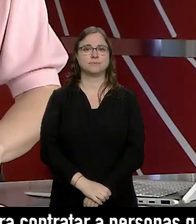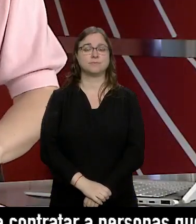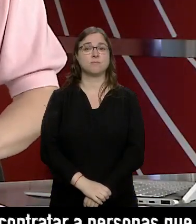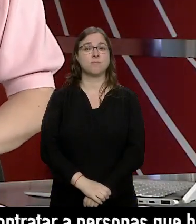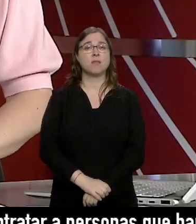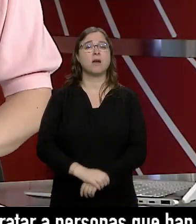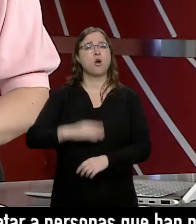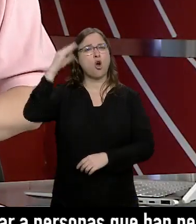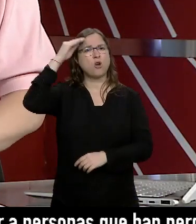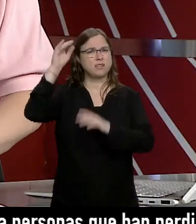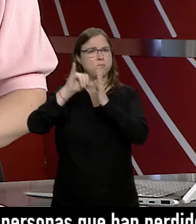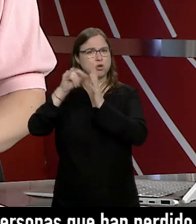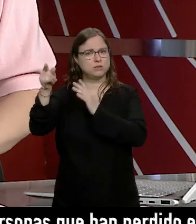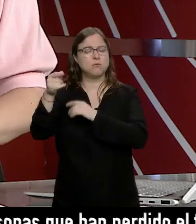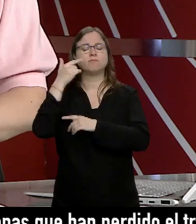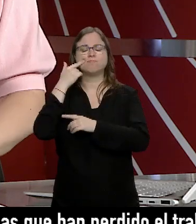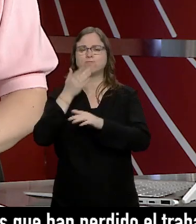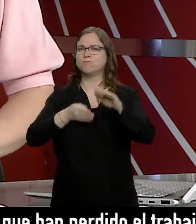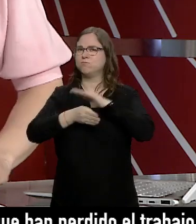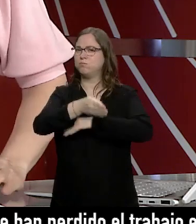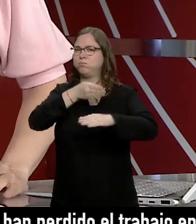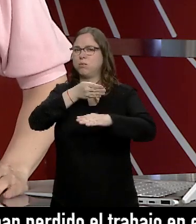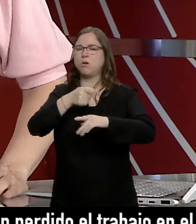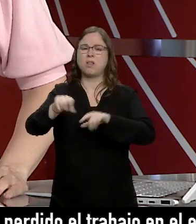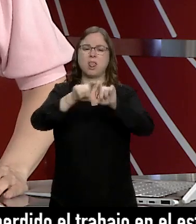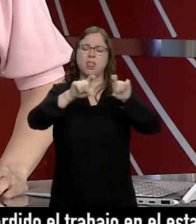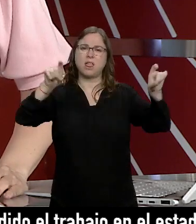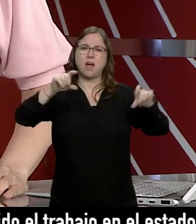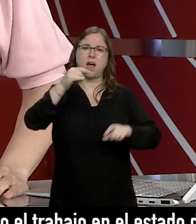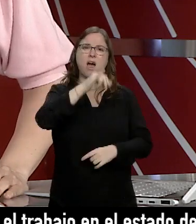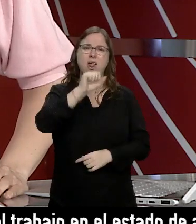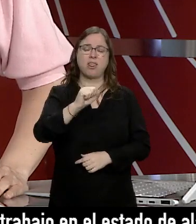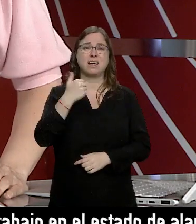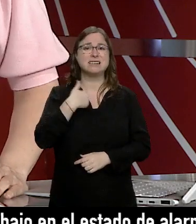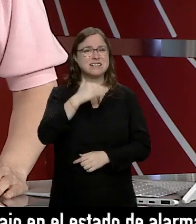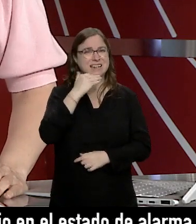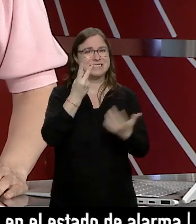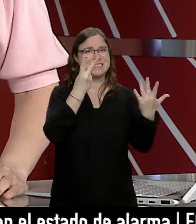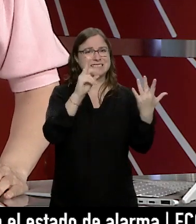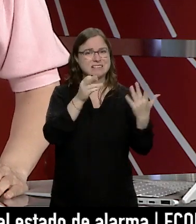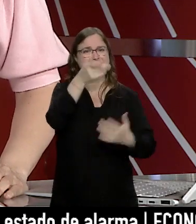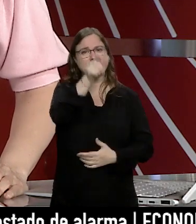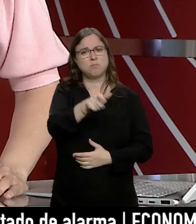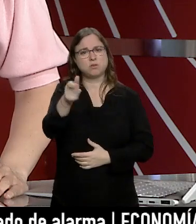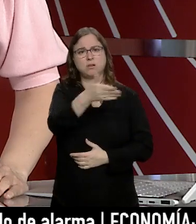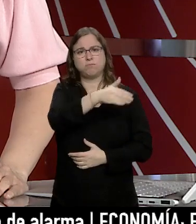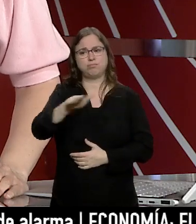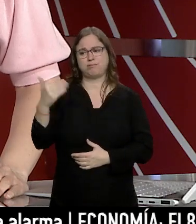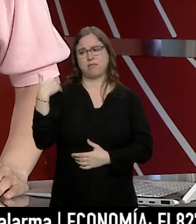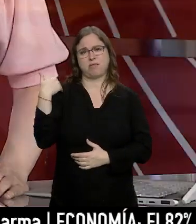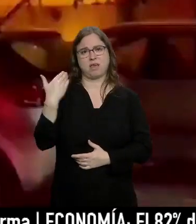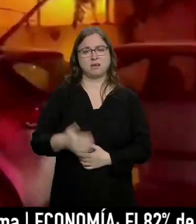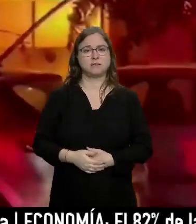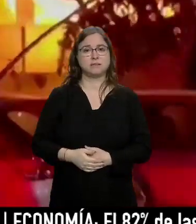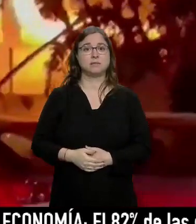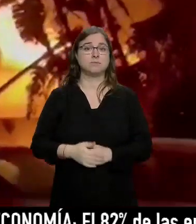En Oriente Próximo continúan los ataques en la Franja de Gaza y ya son cerca de 70 las personas que han perdido la vida en los últimos días.